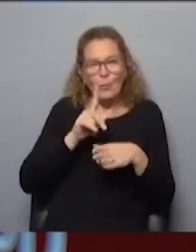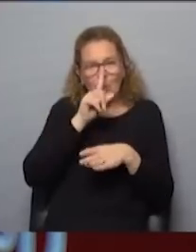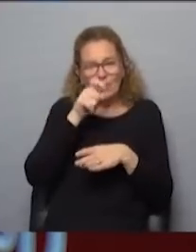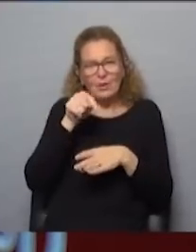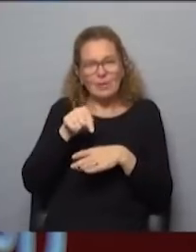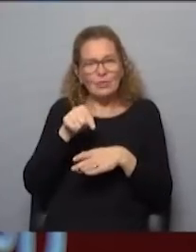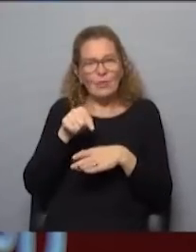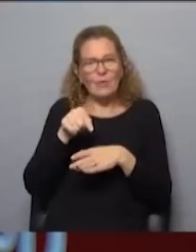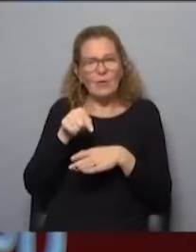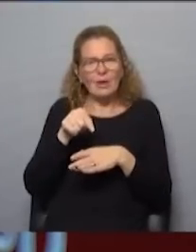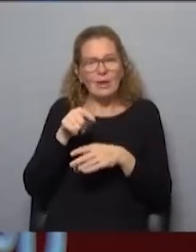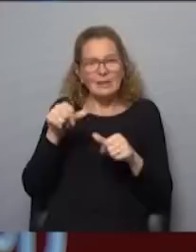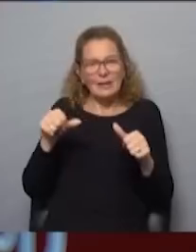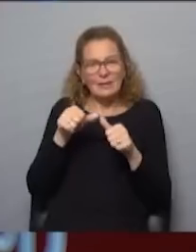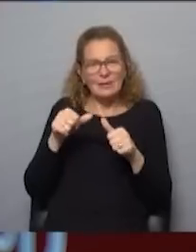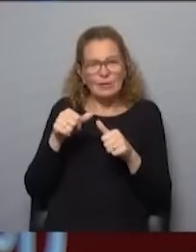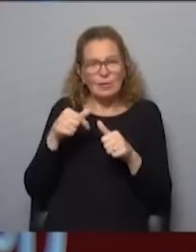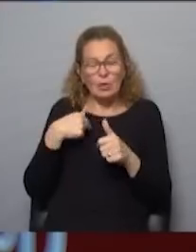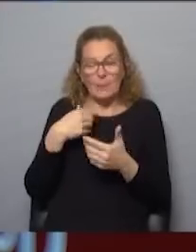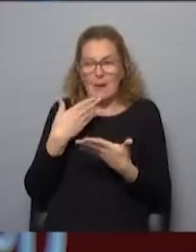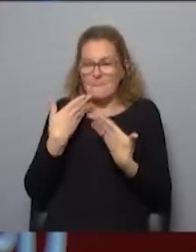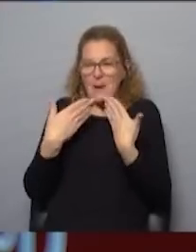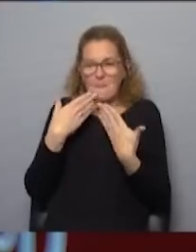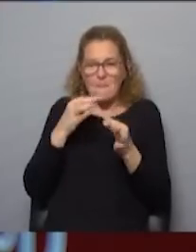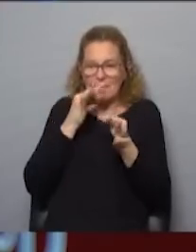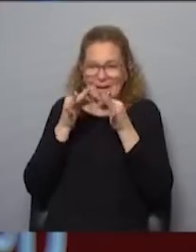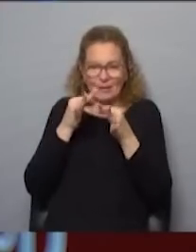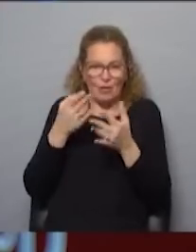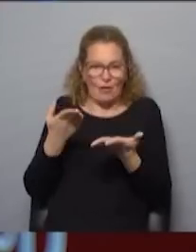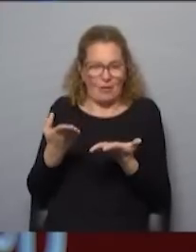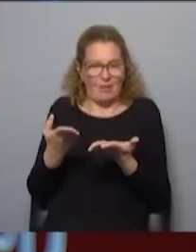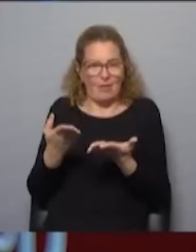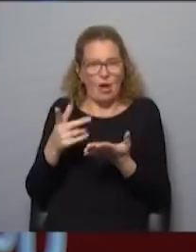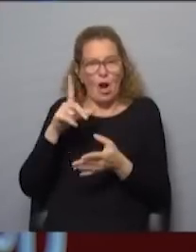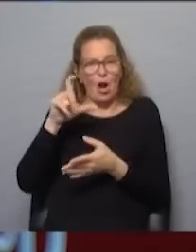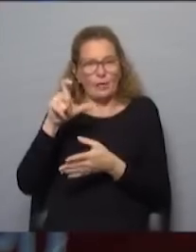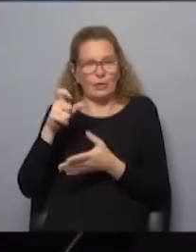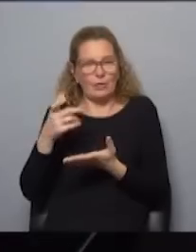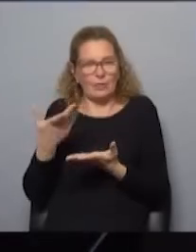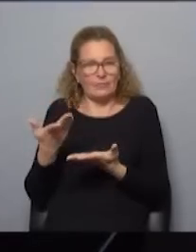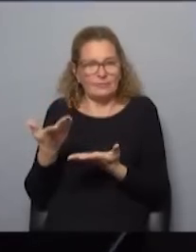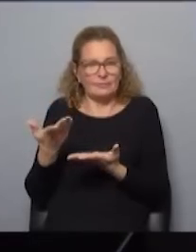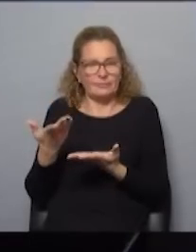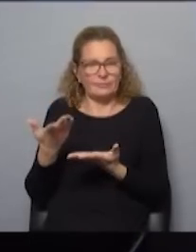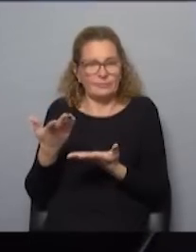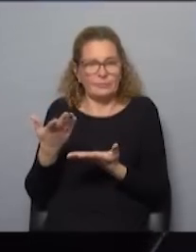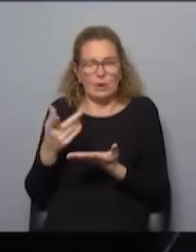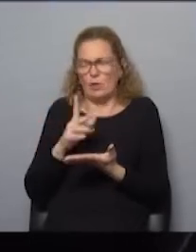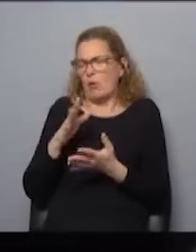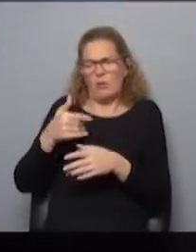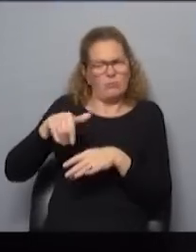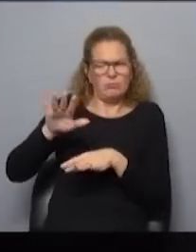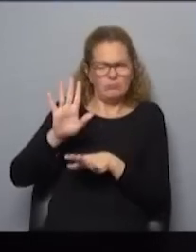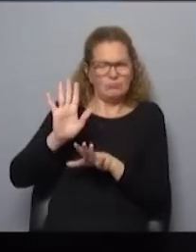digamos que la razón de mi prédica obviamente si no fueron atendidas